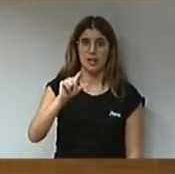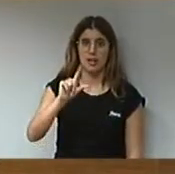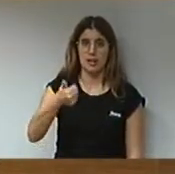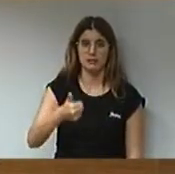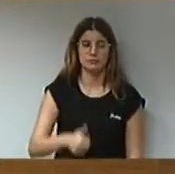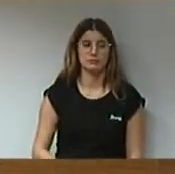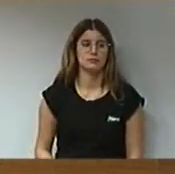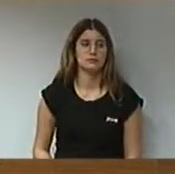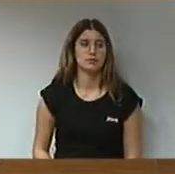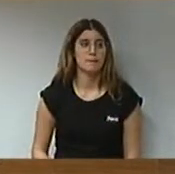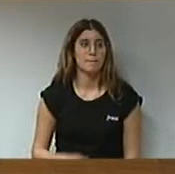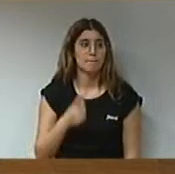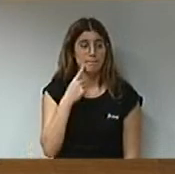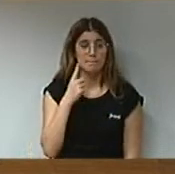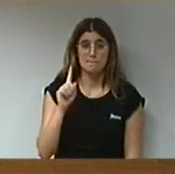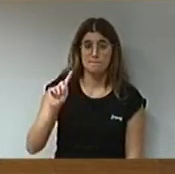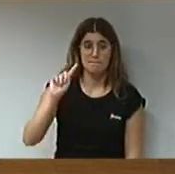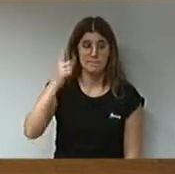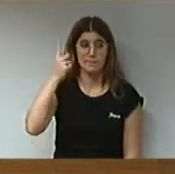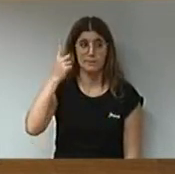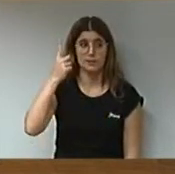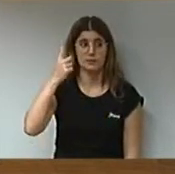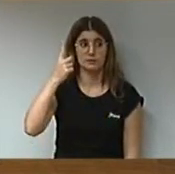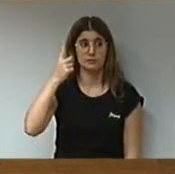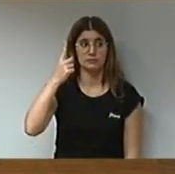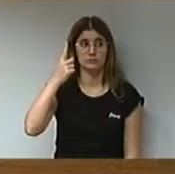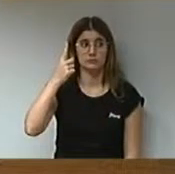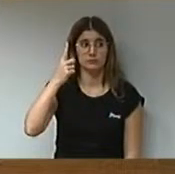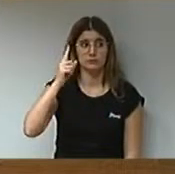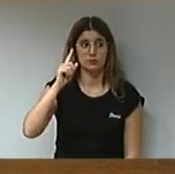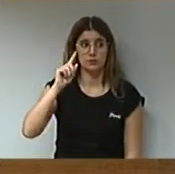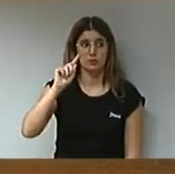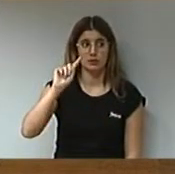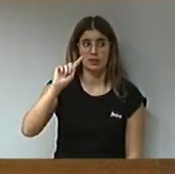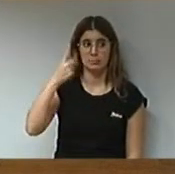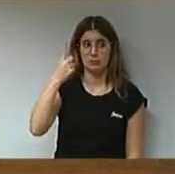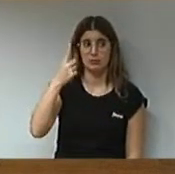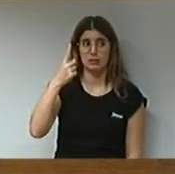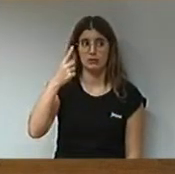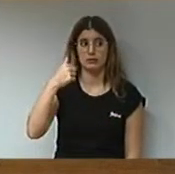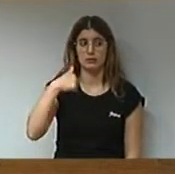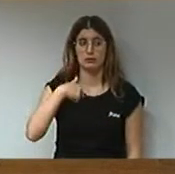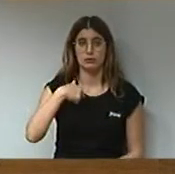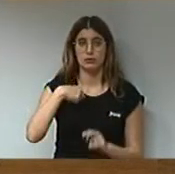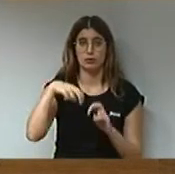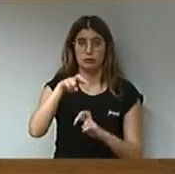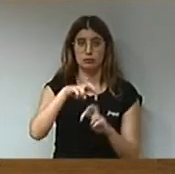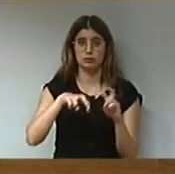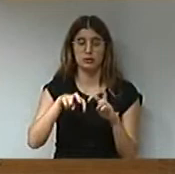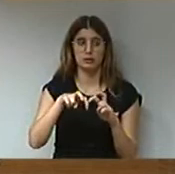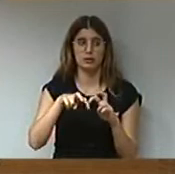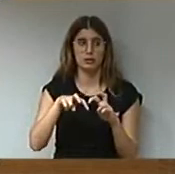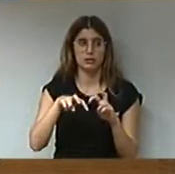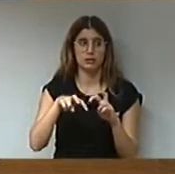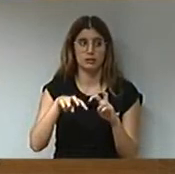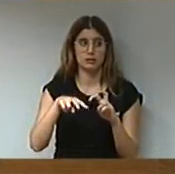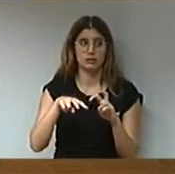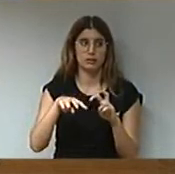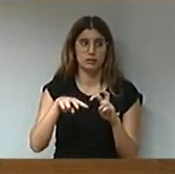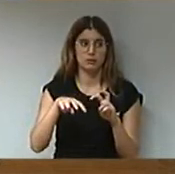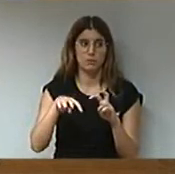jo, el primer que he de dir és que tal, jo busque bé la hemeroteca i busque